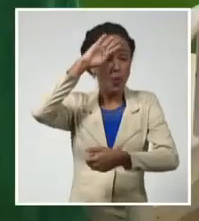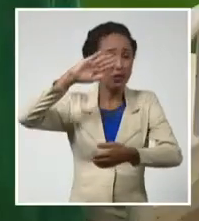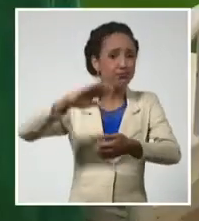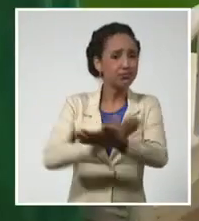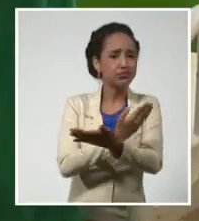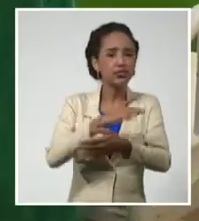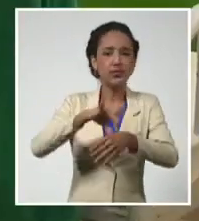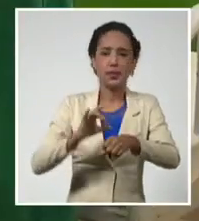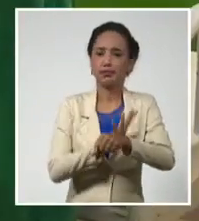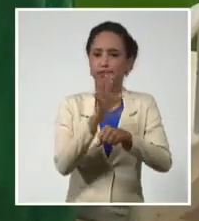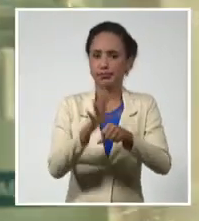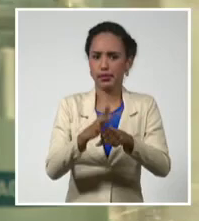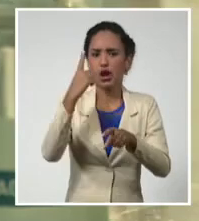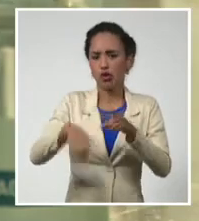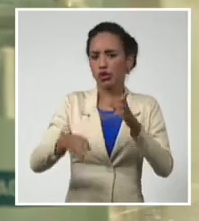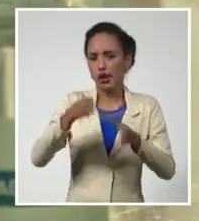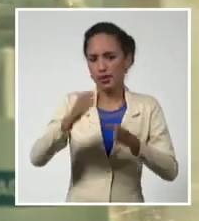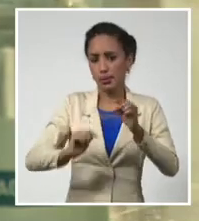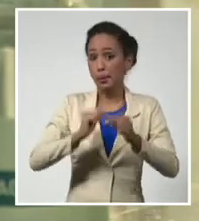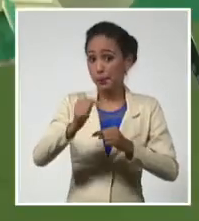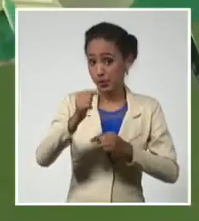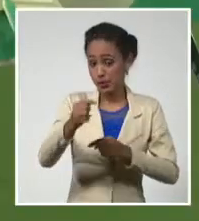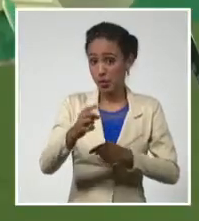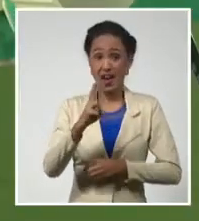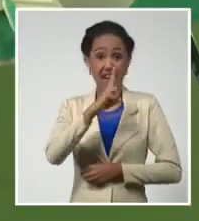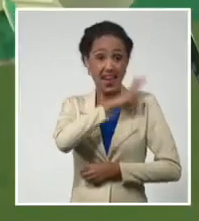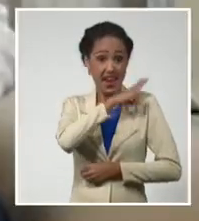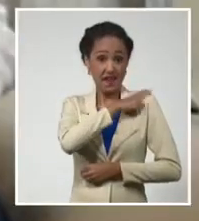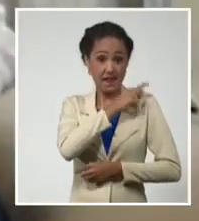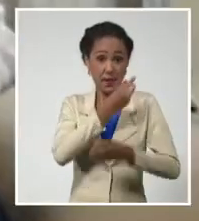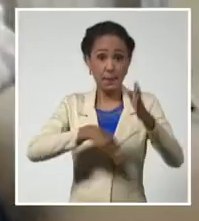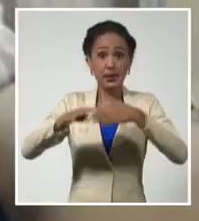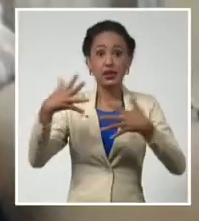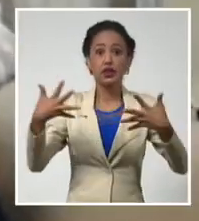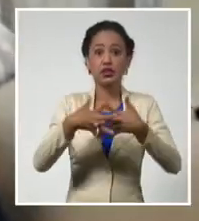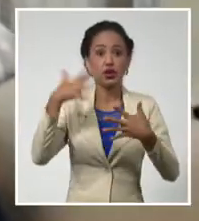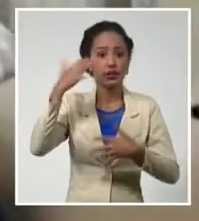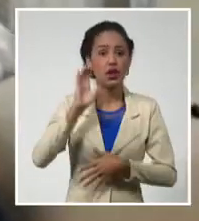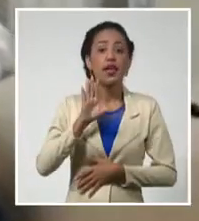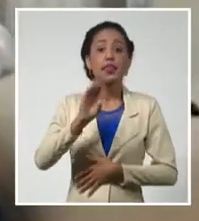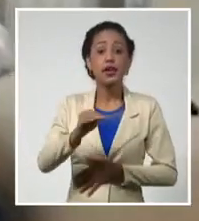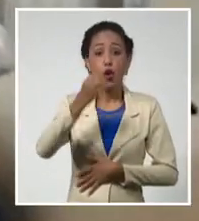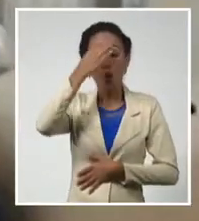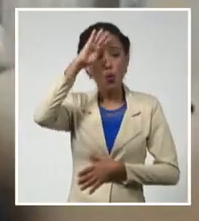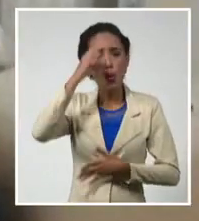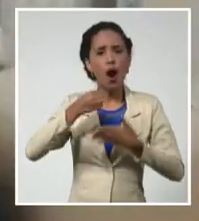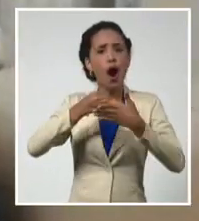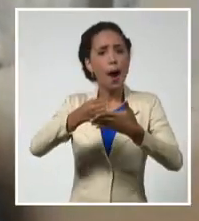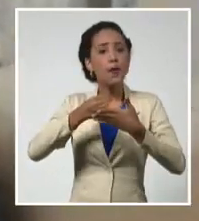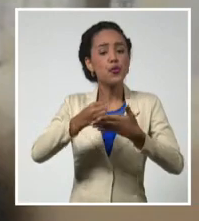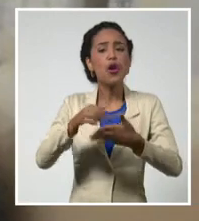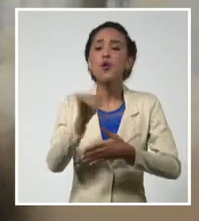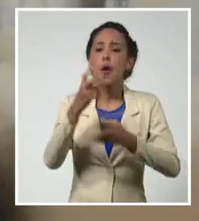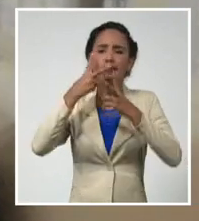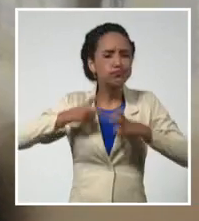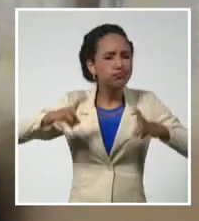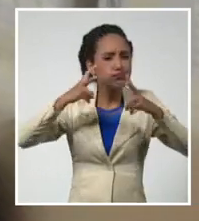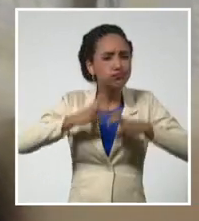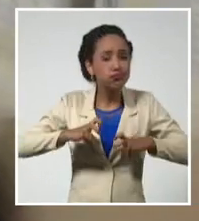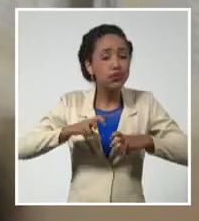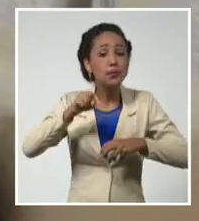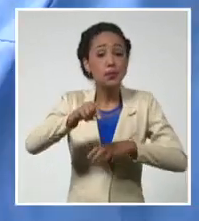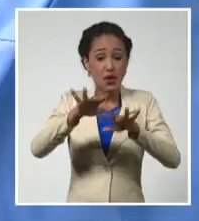fases siguientes. El directivo del MINREX señaló también que la isla ha realizado aportes en los estudios que lidera la Secretaría de la